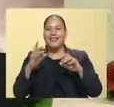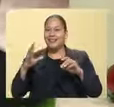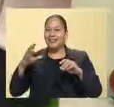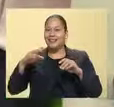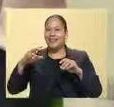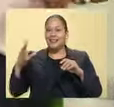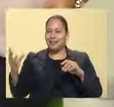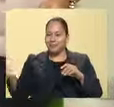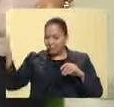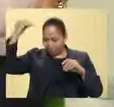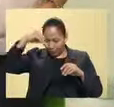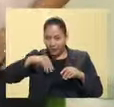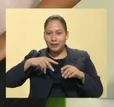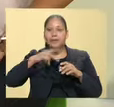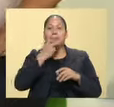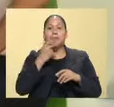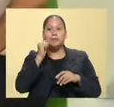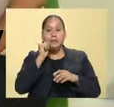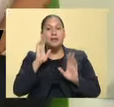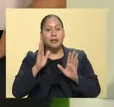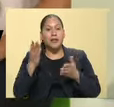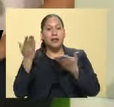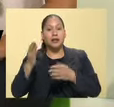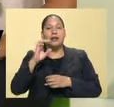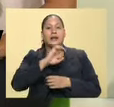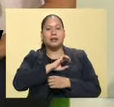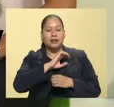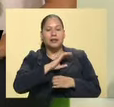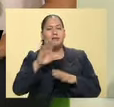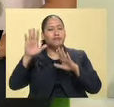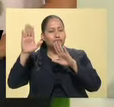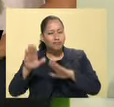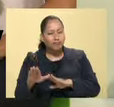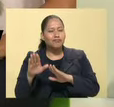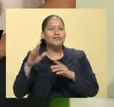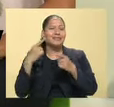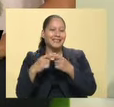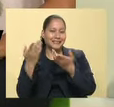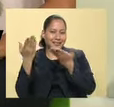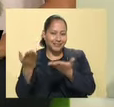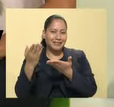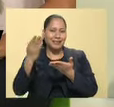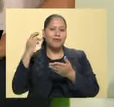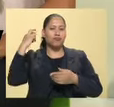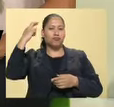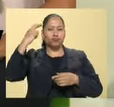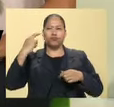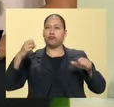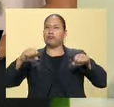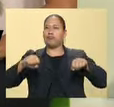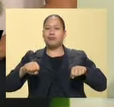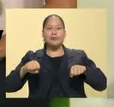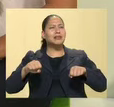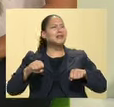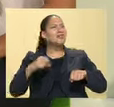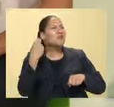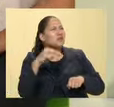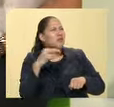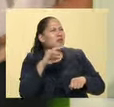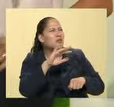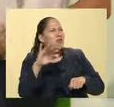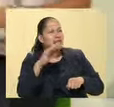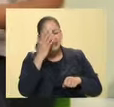teletransporté y salí yo. No, ya estamos listos porque nuestro queridísimo su majestad real. ¿Cómo se llama?